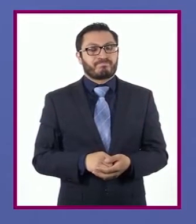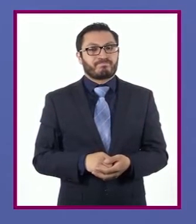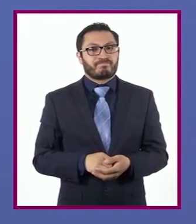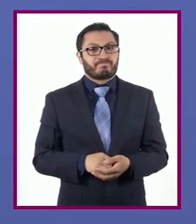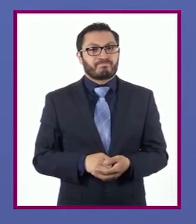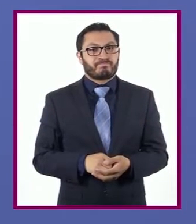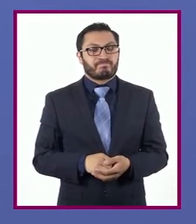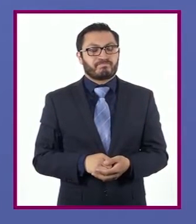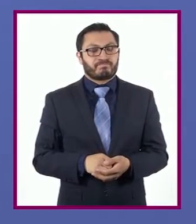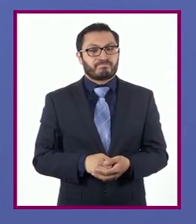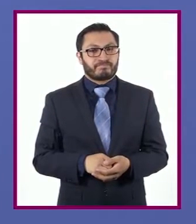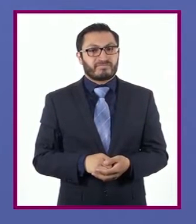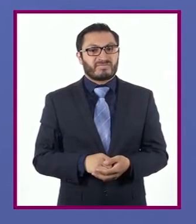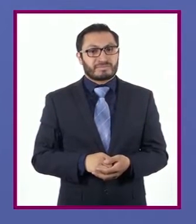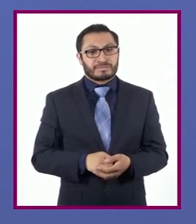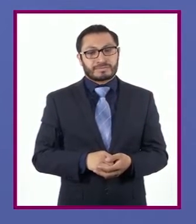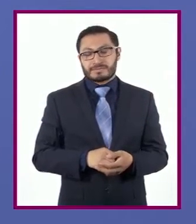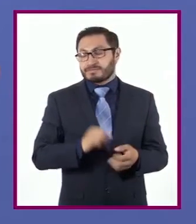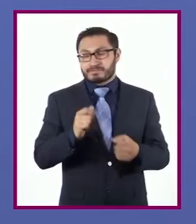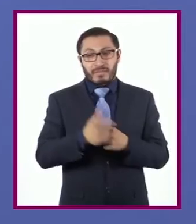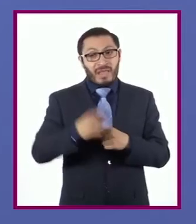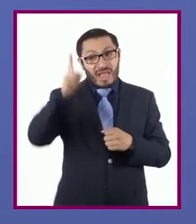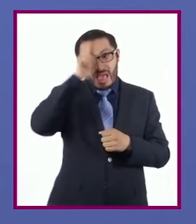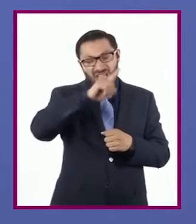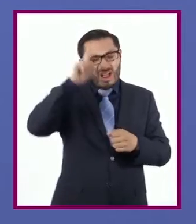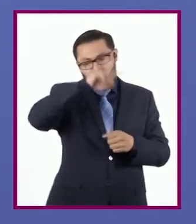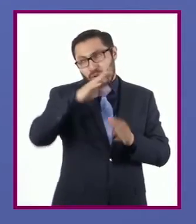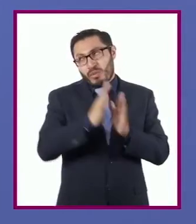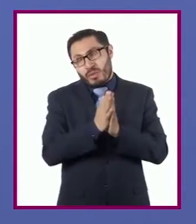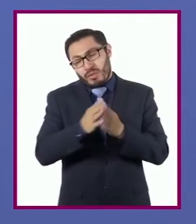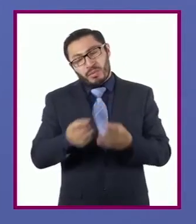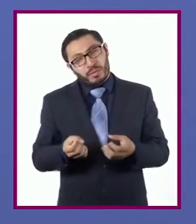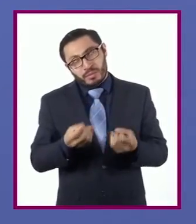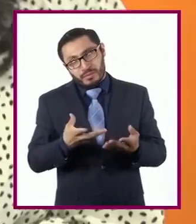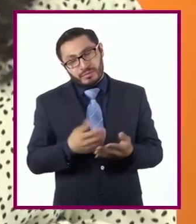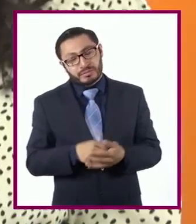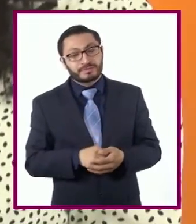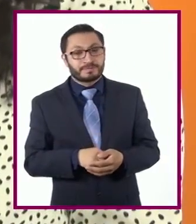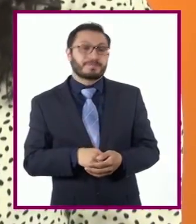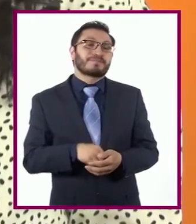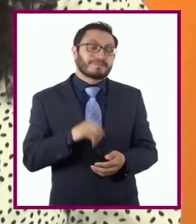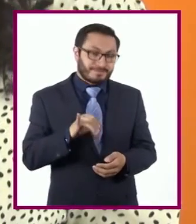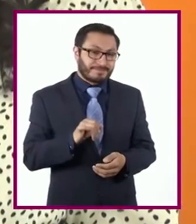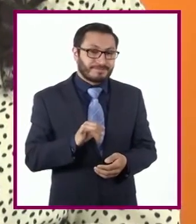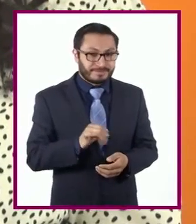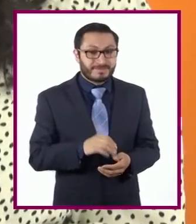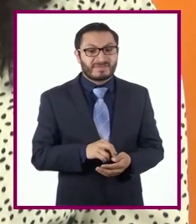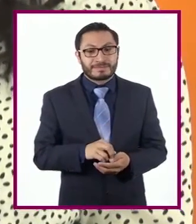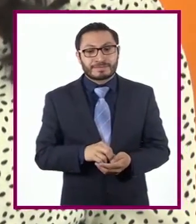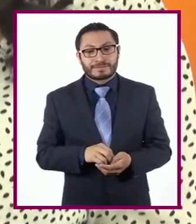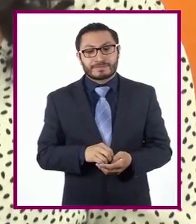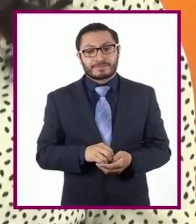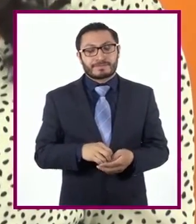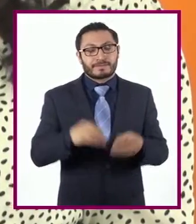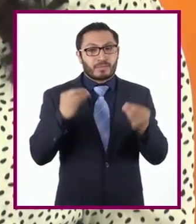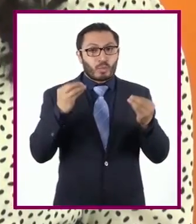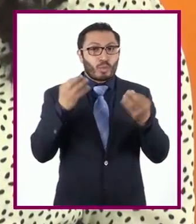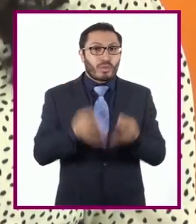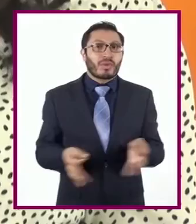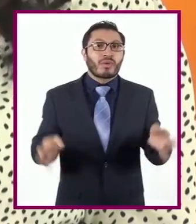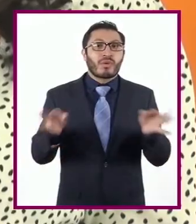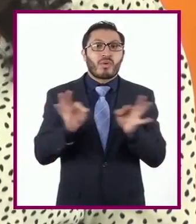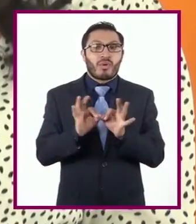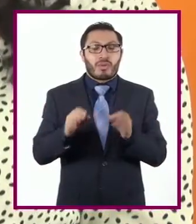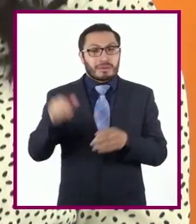¿Puede dar alguna sugerencia más al respecto, doctora? Sí, claro que sí, Mónica. Es importante